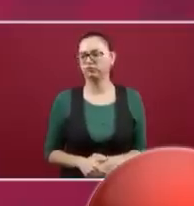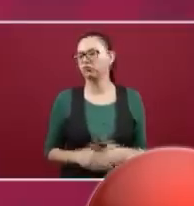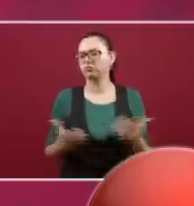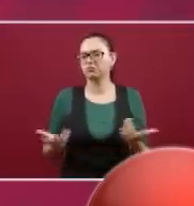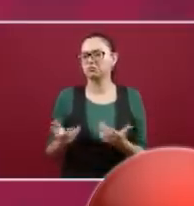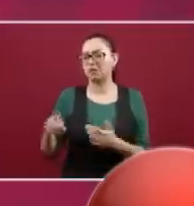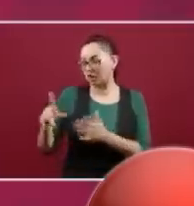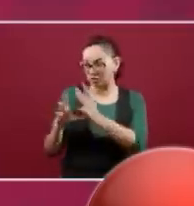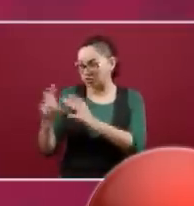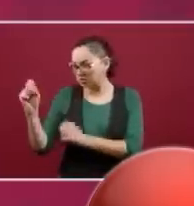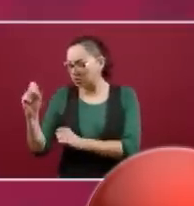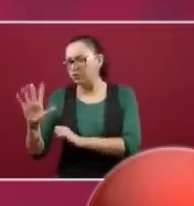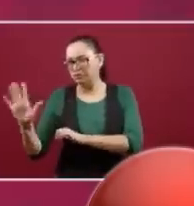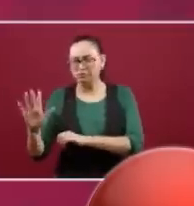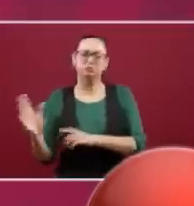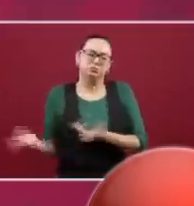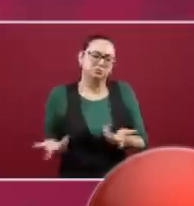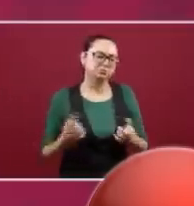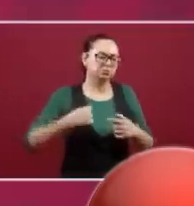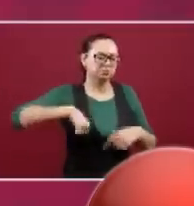espontánea,